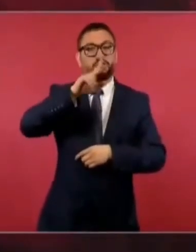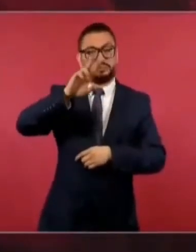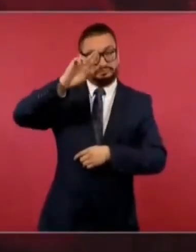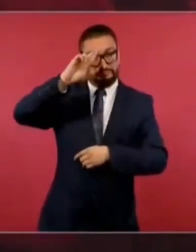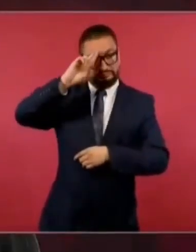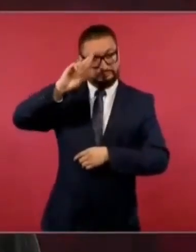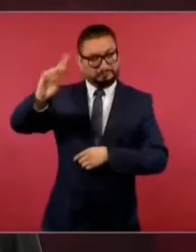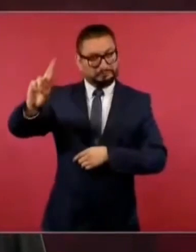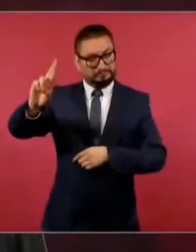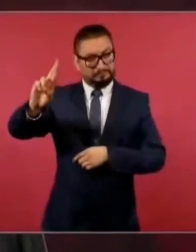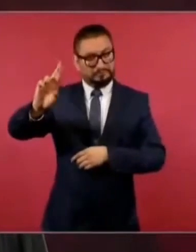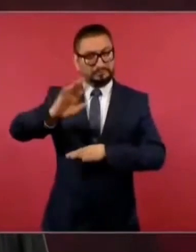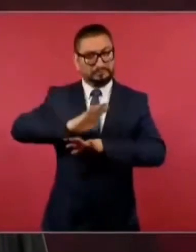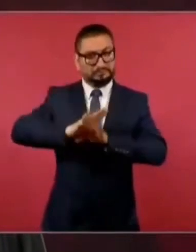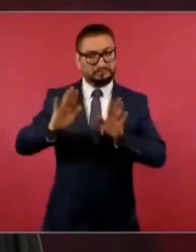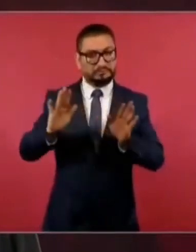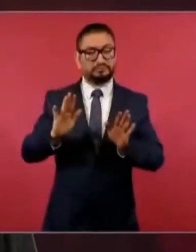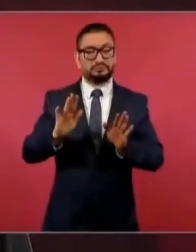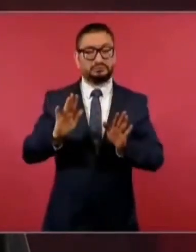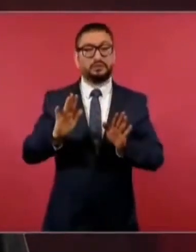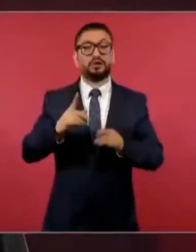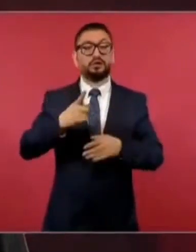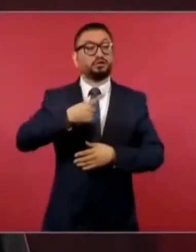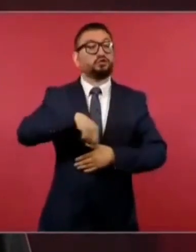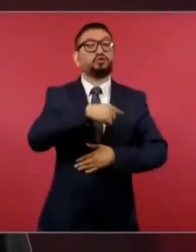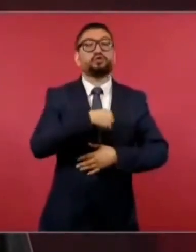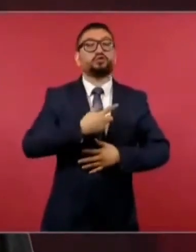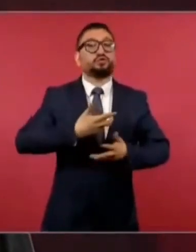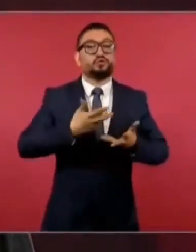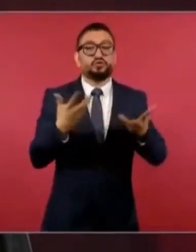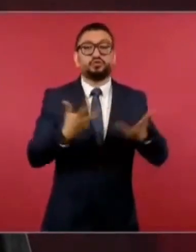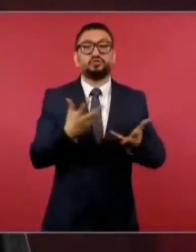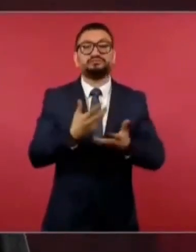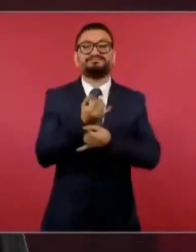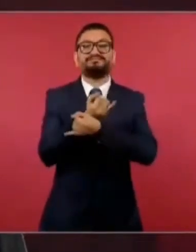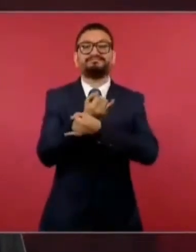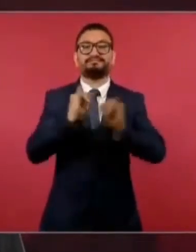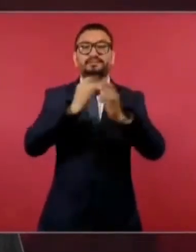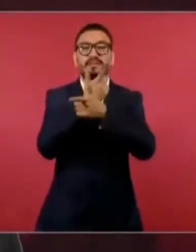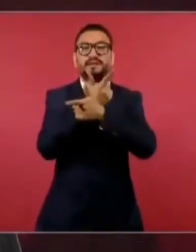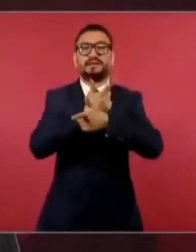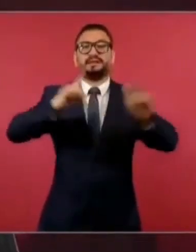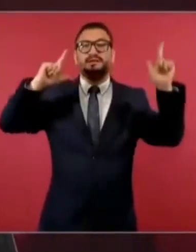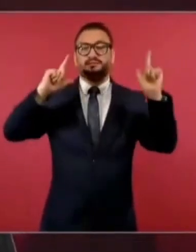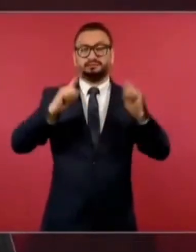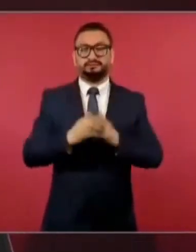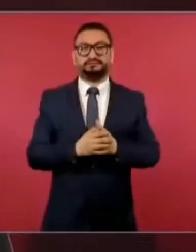respetarnos y actuar con autonomía.